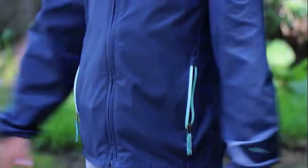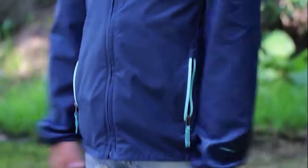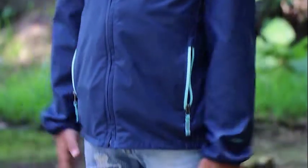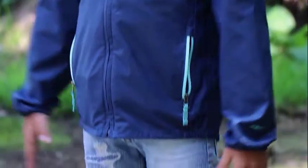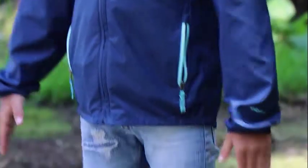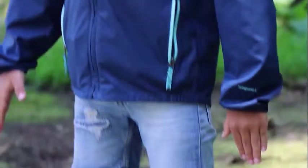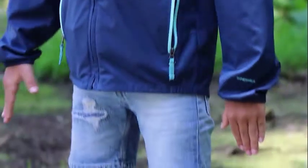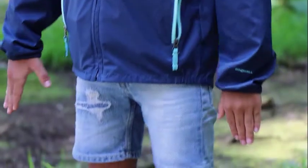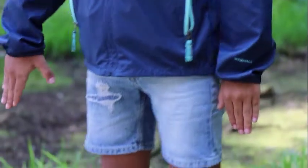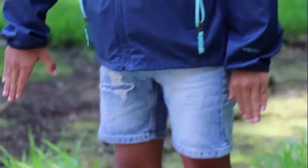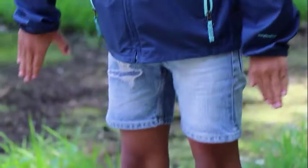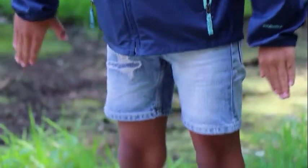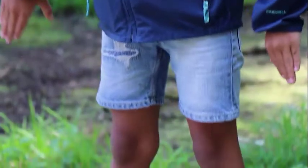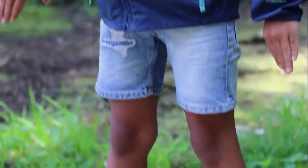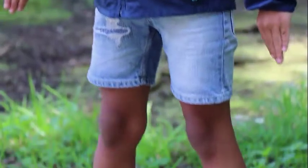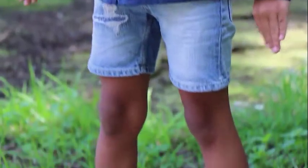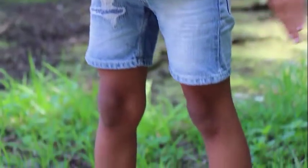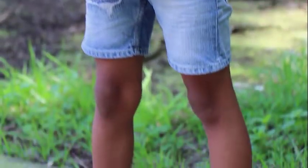pies,